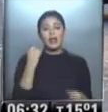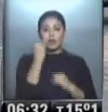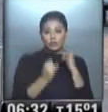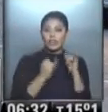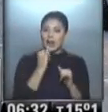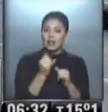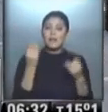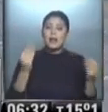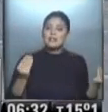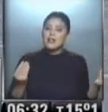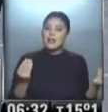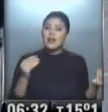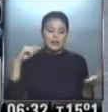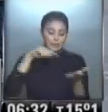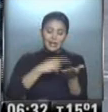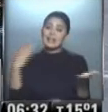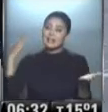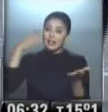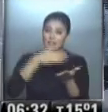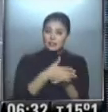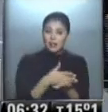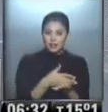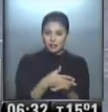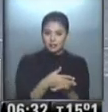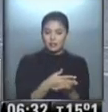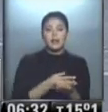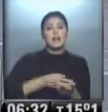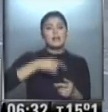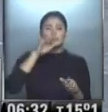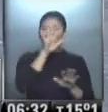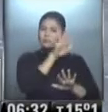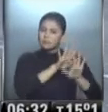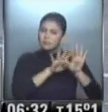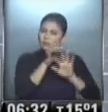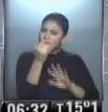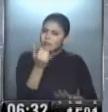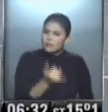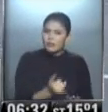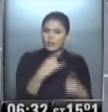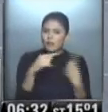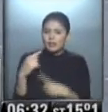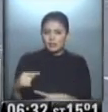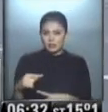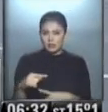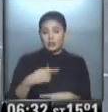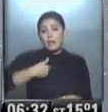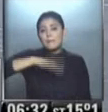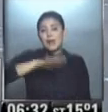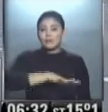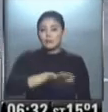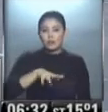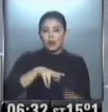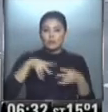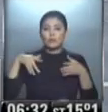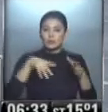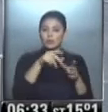contarles qué es lo que está sucediendo en los ingresos hacia la capital federal. Hay mucha neblina, bancos de niebla que se están viendo, sobre todo en la Autovía